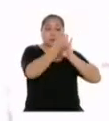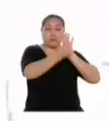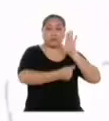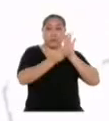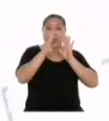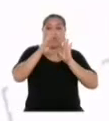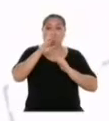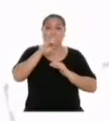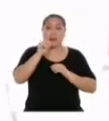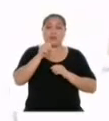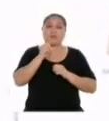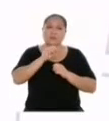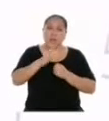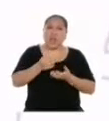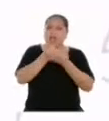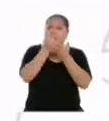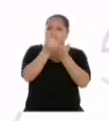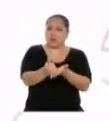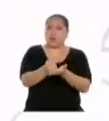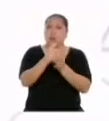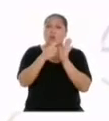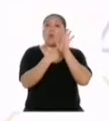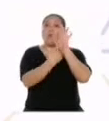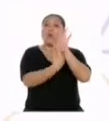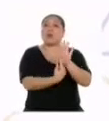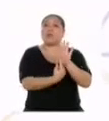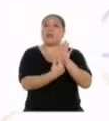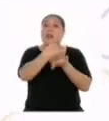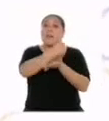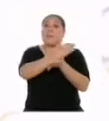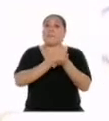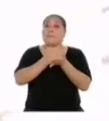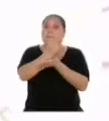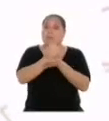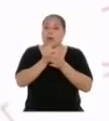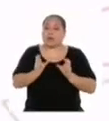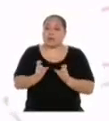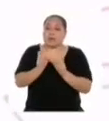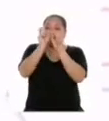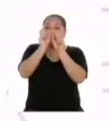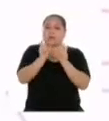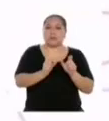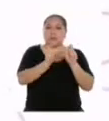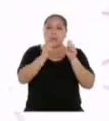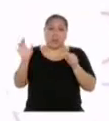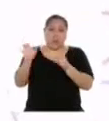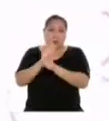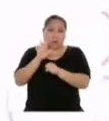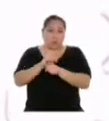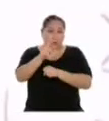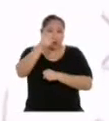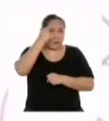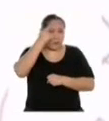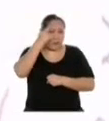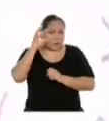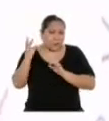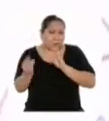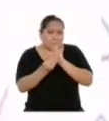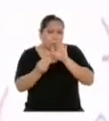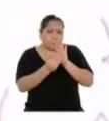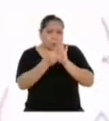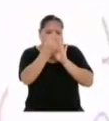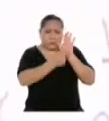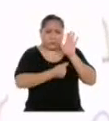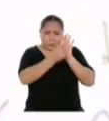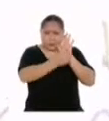una ventaja. Muestran la parte que representa cada intervalo respecto del total. ¿Piensas que se podría complementar